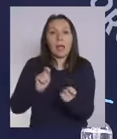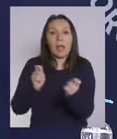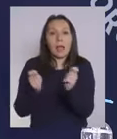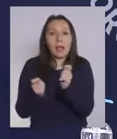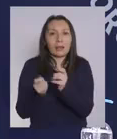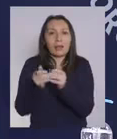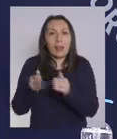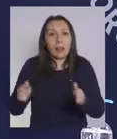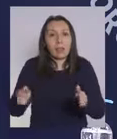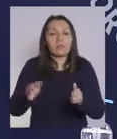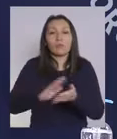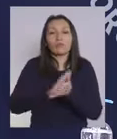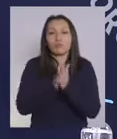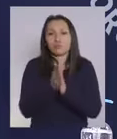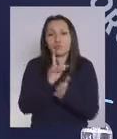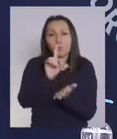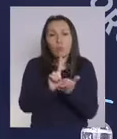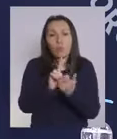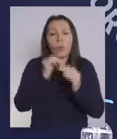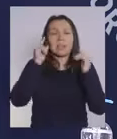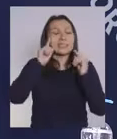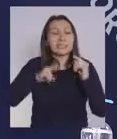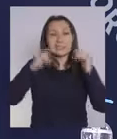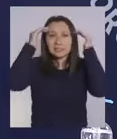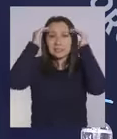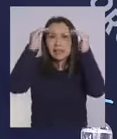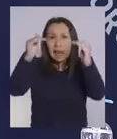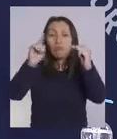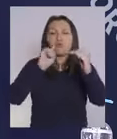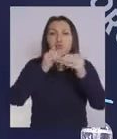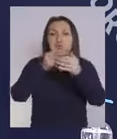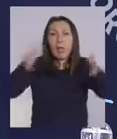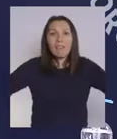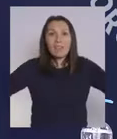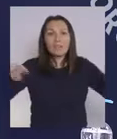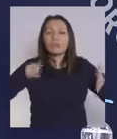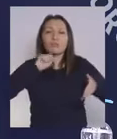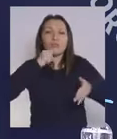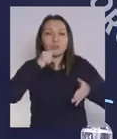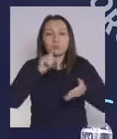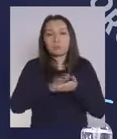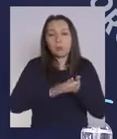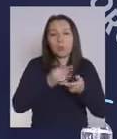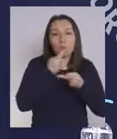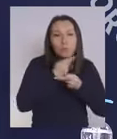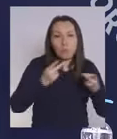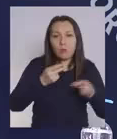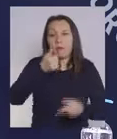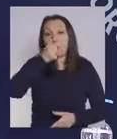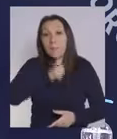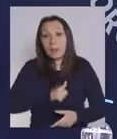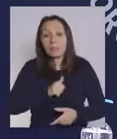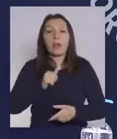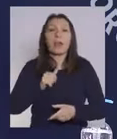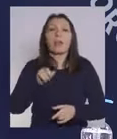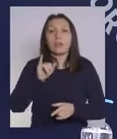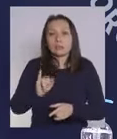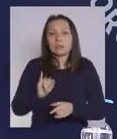transición en todos los lugares abiertos. Eso es importante decir, lugares abiertos, tanto públicos como privados,